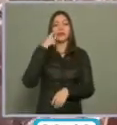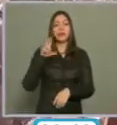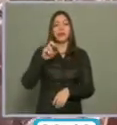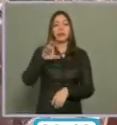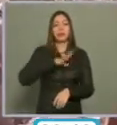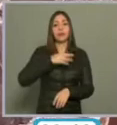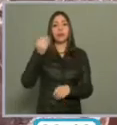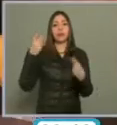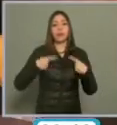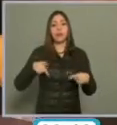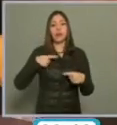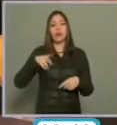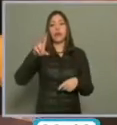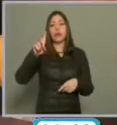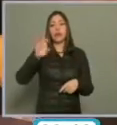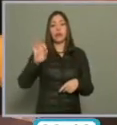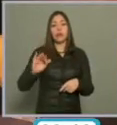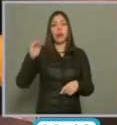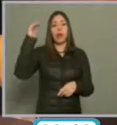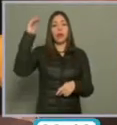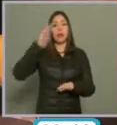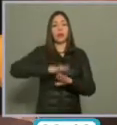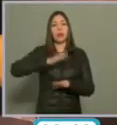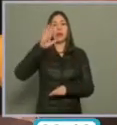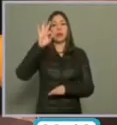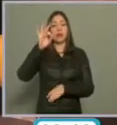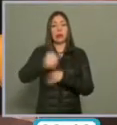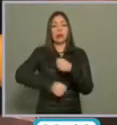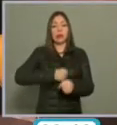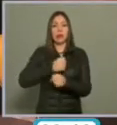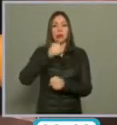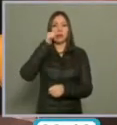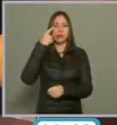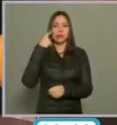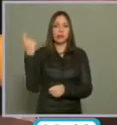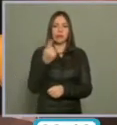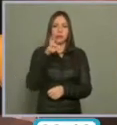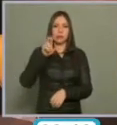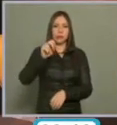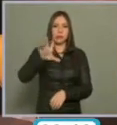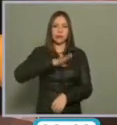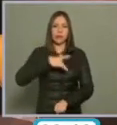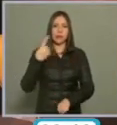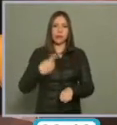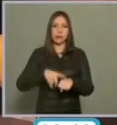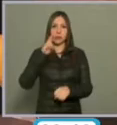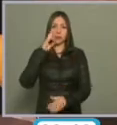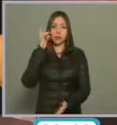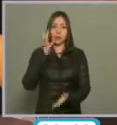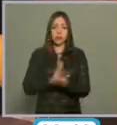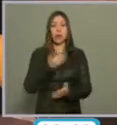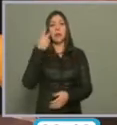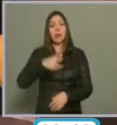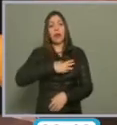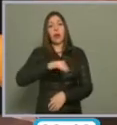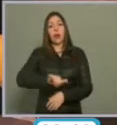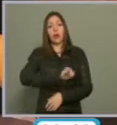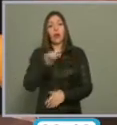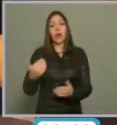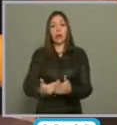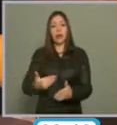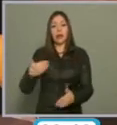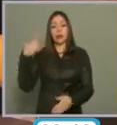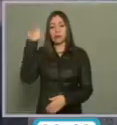más del 30% de los adultos mayores de 40 años, diagnosticados, pero hay un subdiagnóstico o un